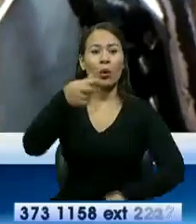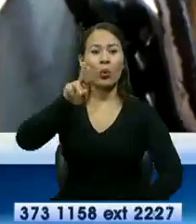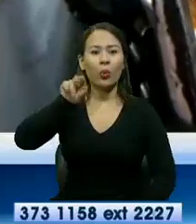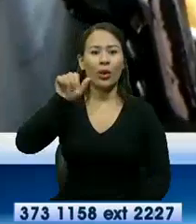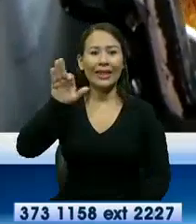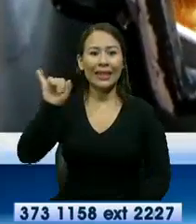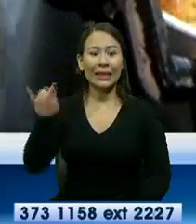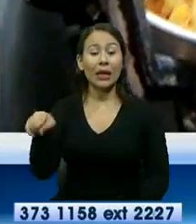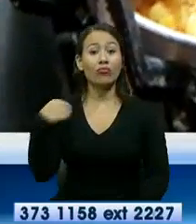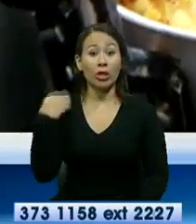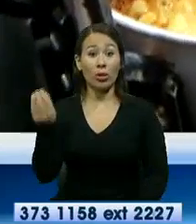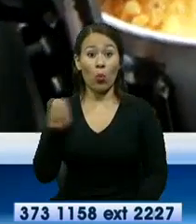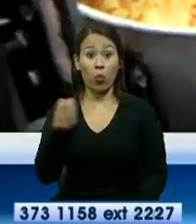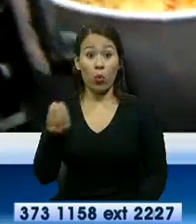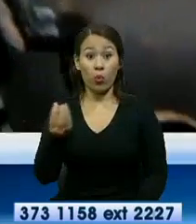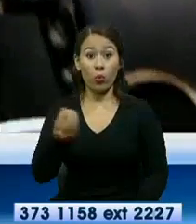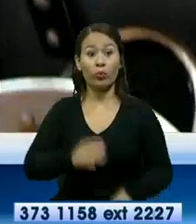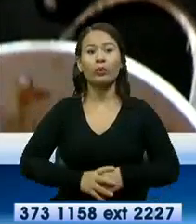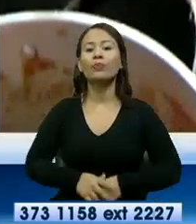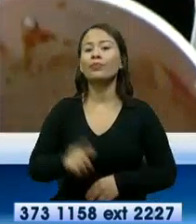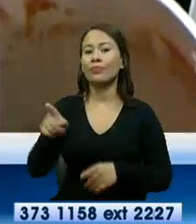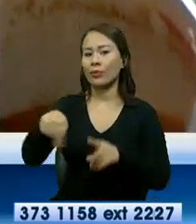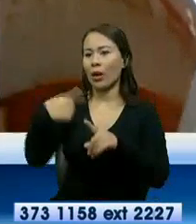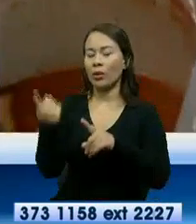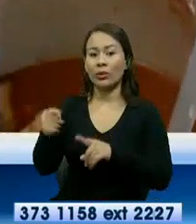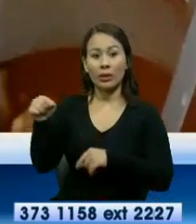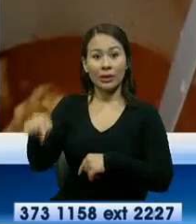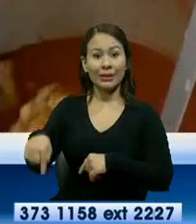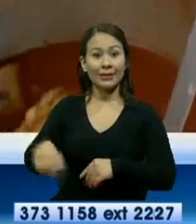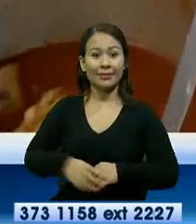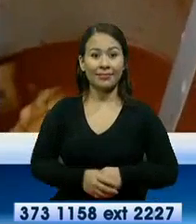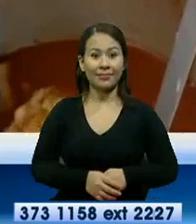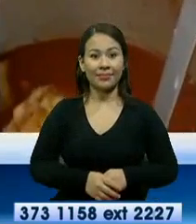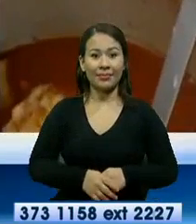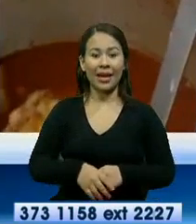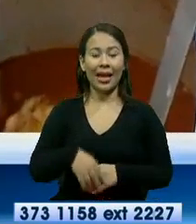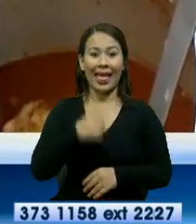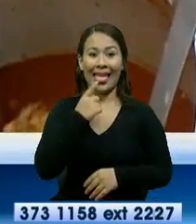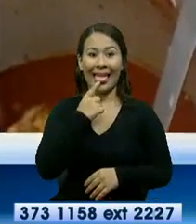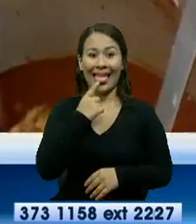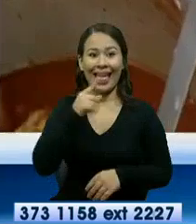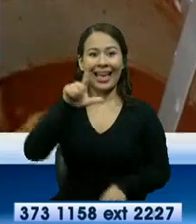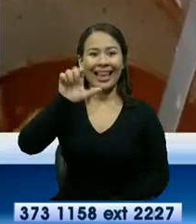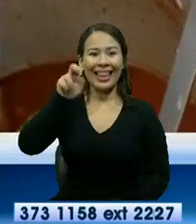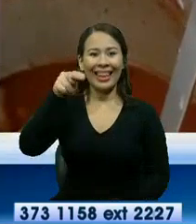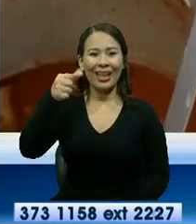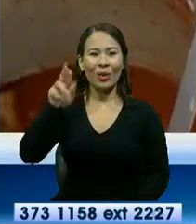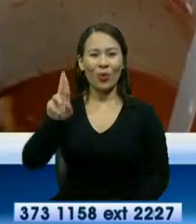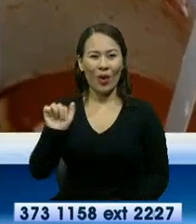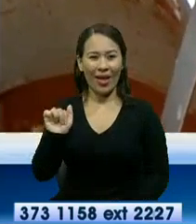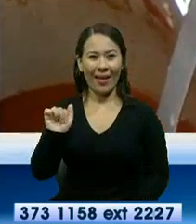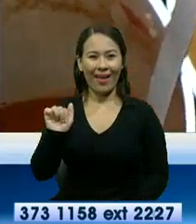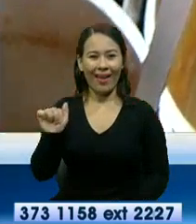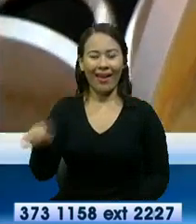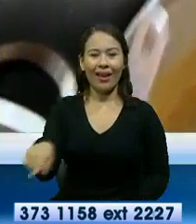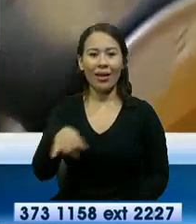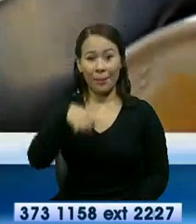con huevo aquí tenemos lo que lo que es la lengua Esto va en salsa de